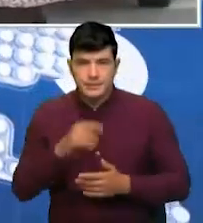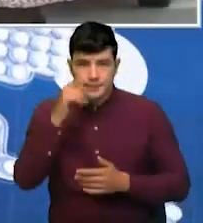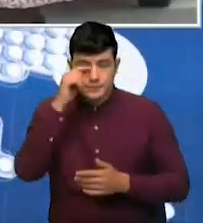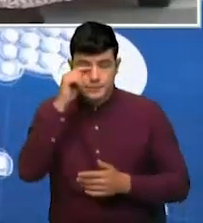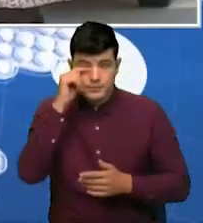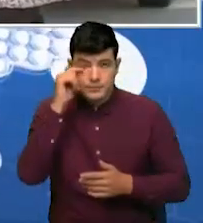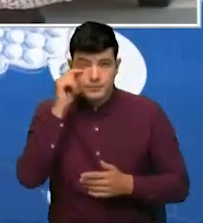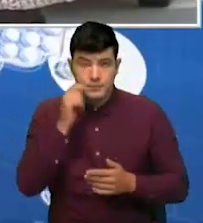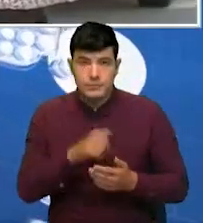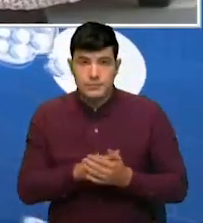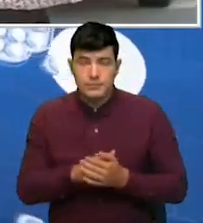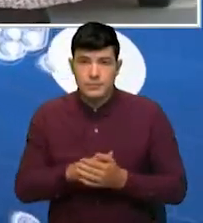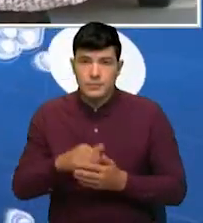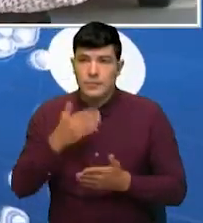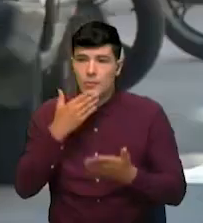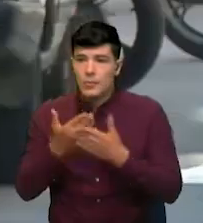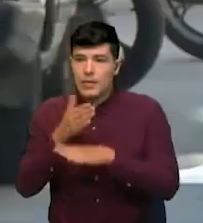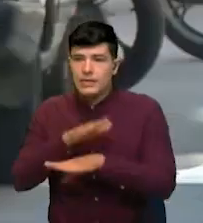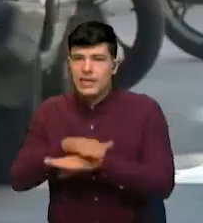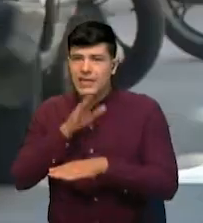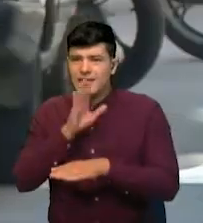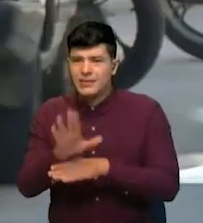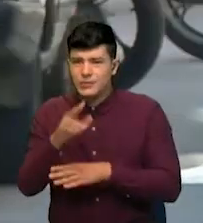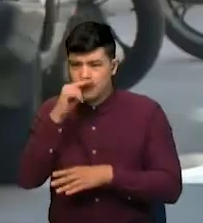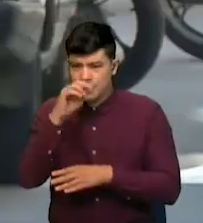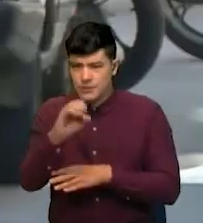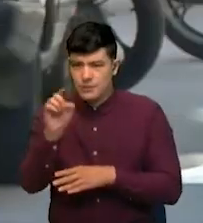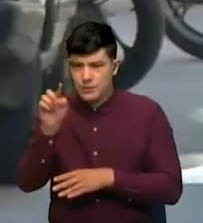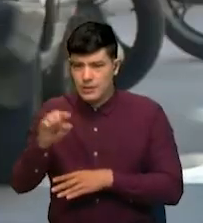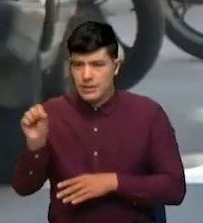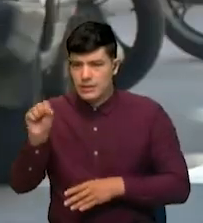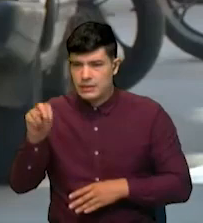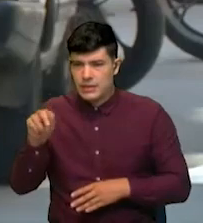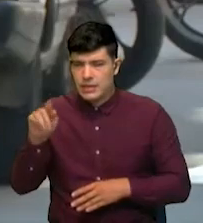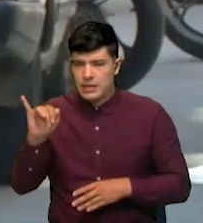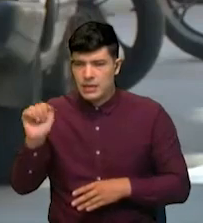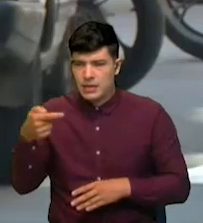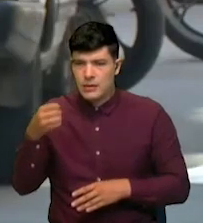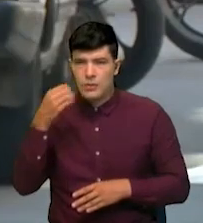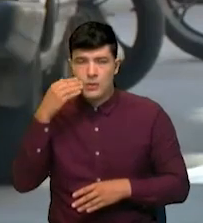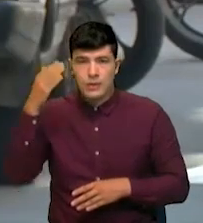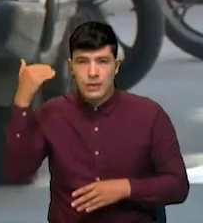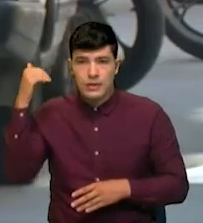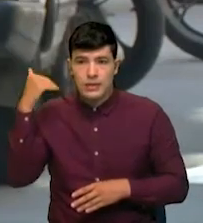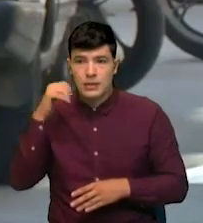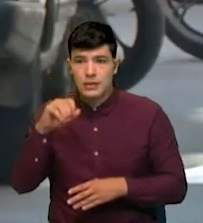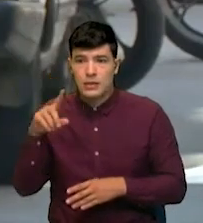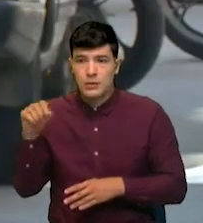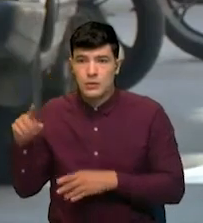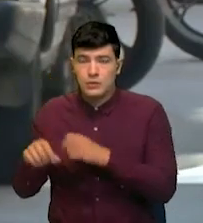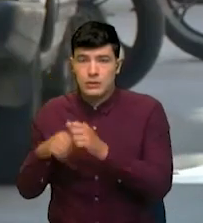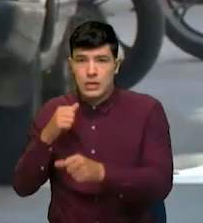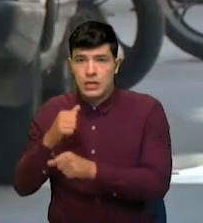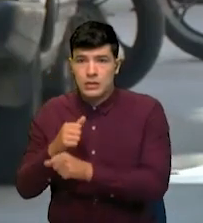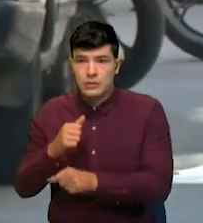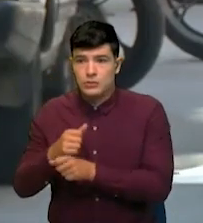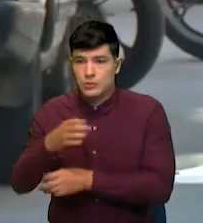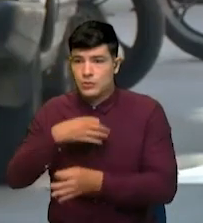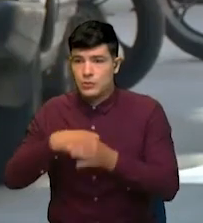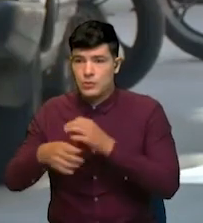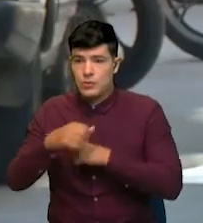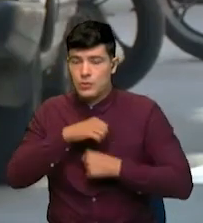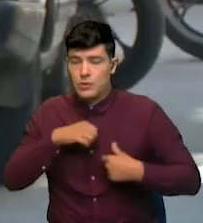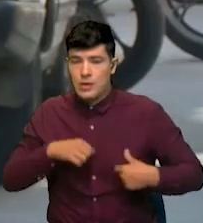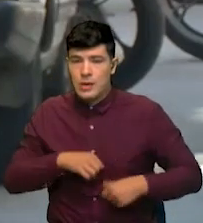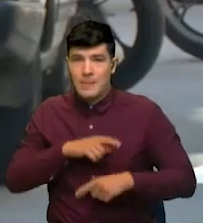buenas tardes pues se trata de santiago el niño que fue trasplantado hace 11 años y desde septiembre del año pasado me de